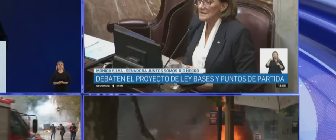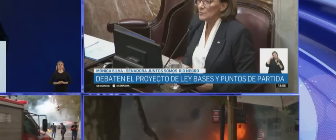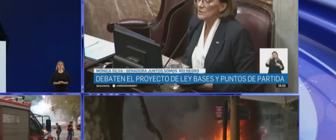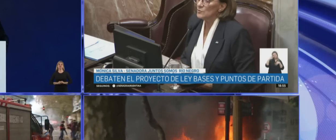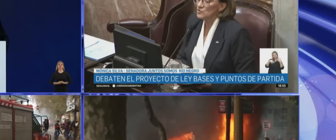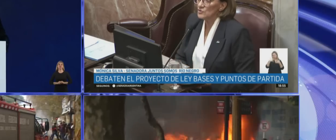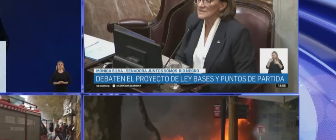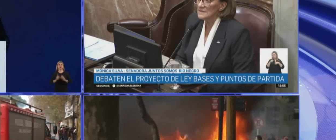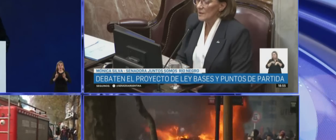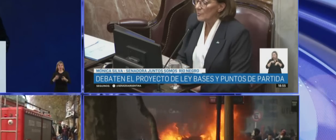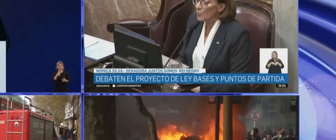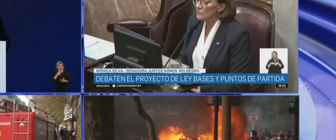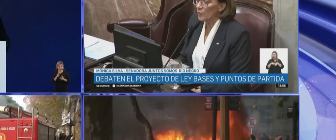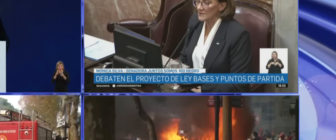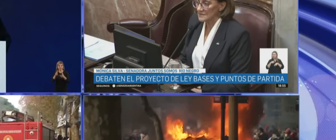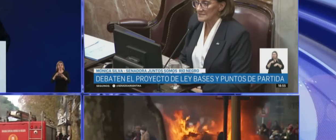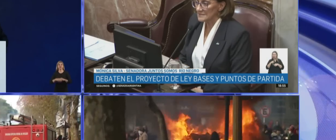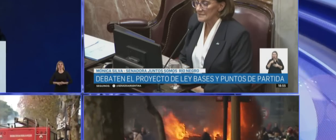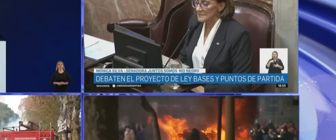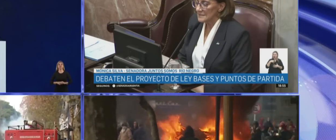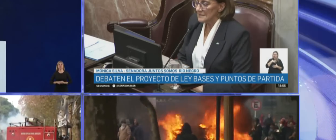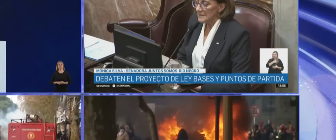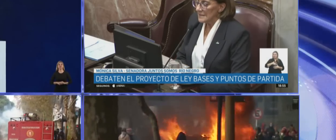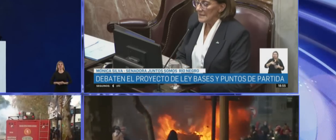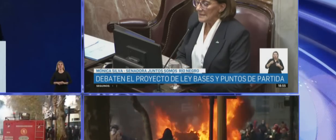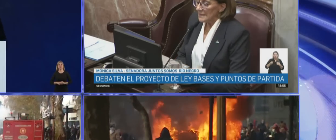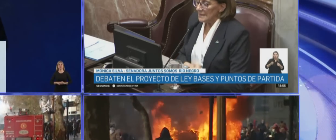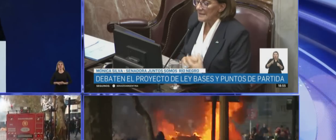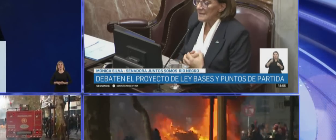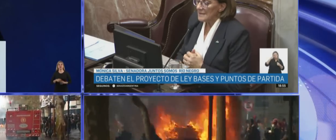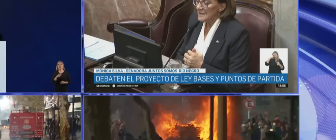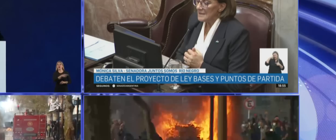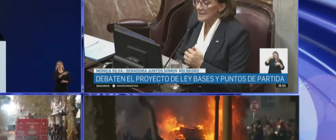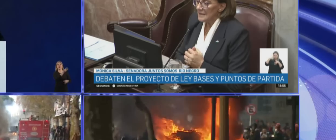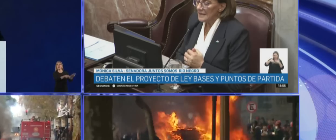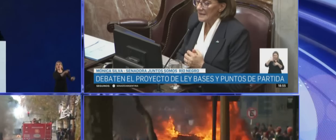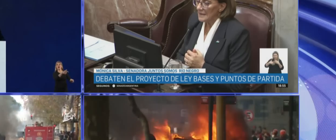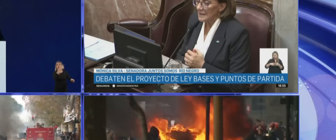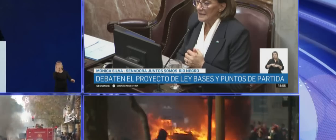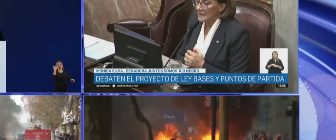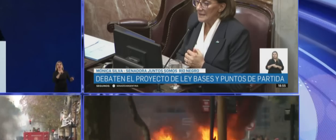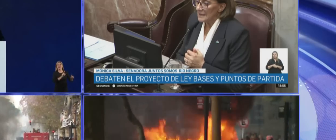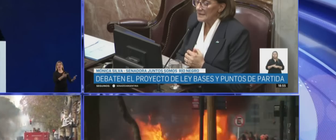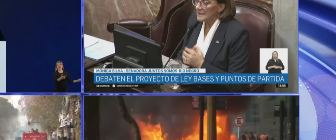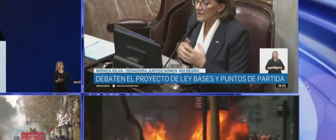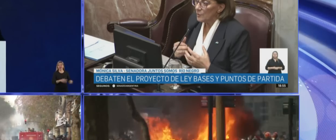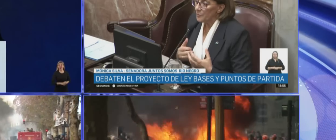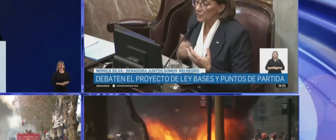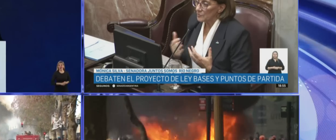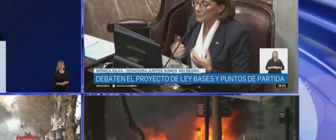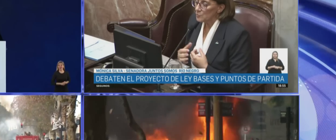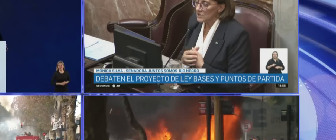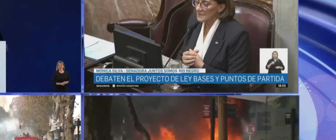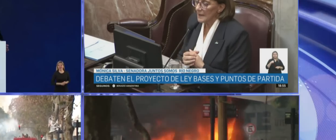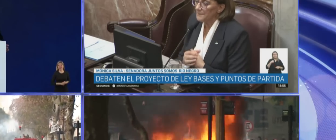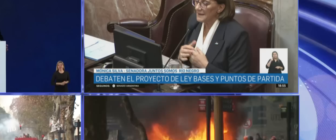quiero mencionar la deshonestidad intelectual de muchos de nuestros colegas. Digo,